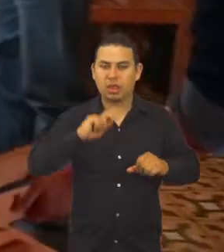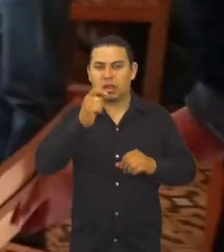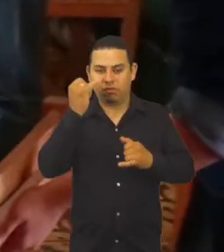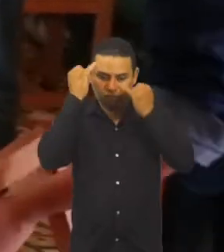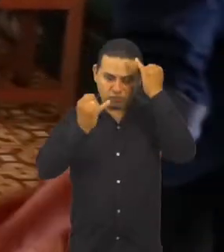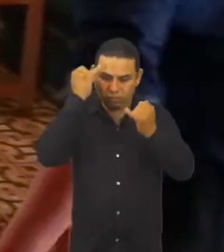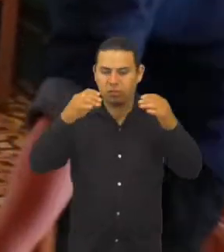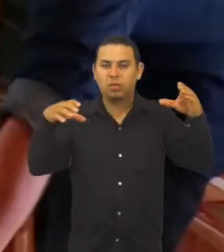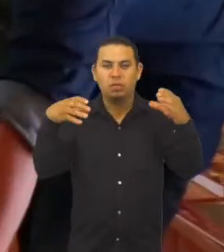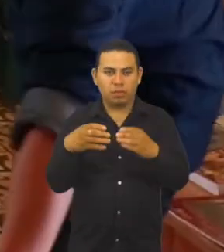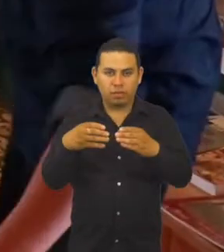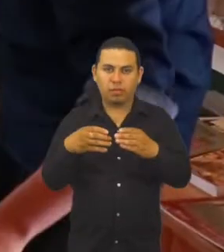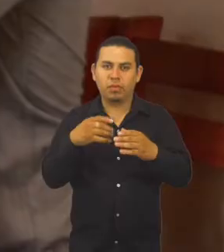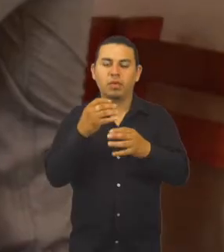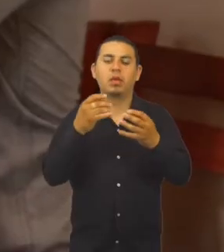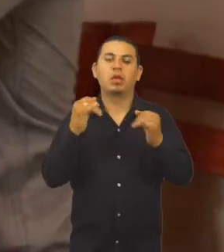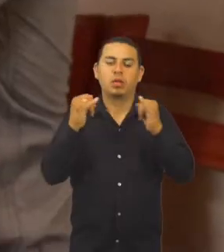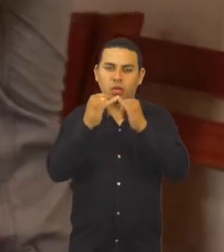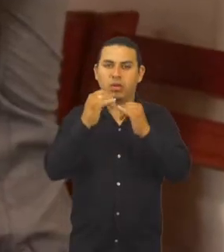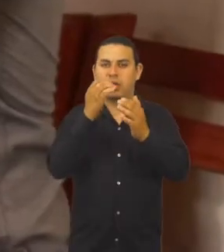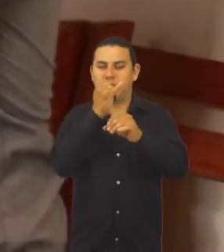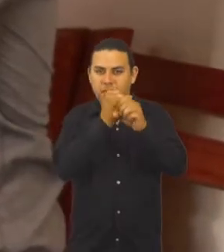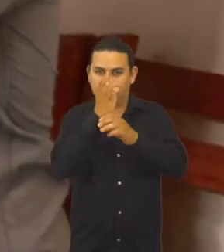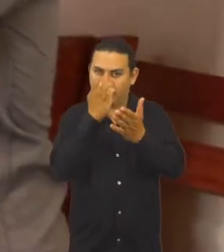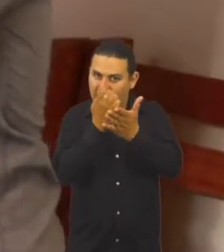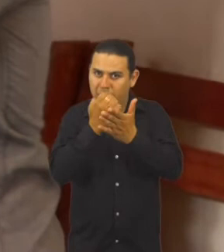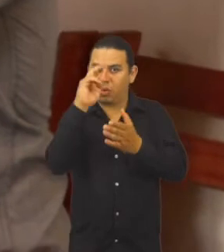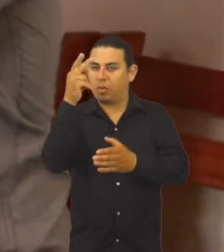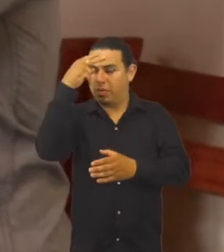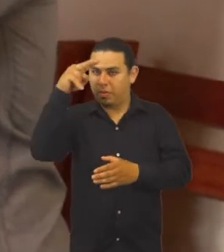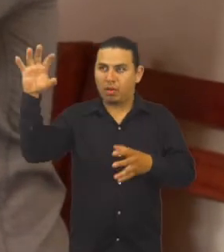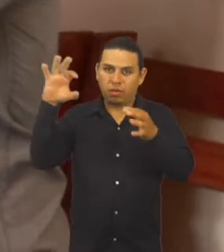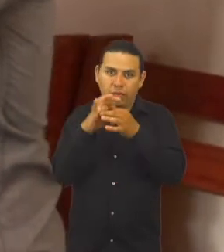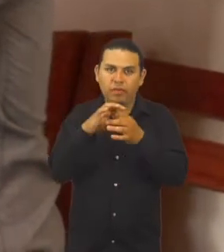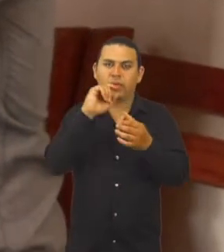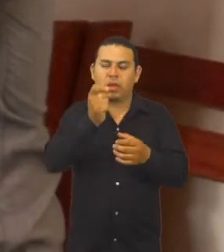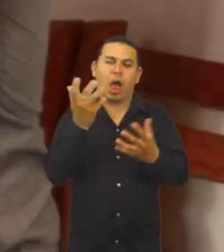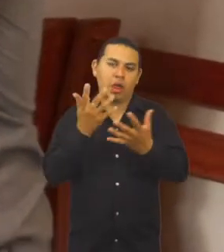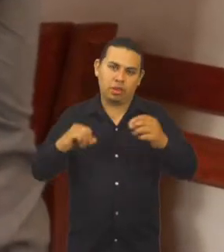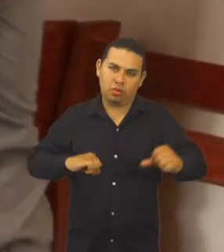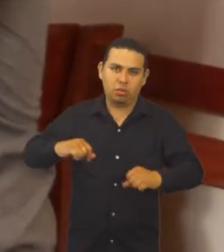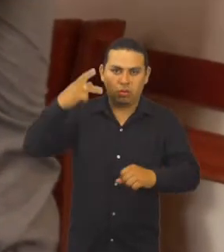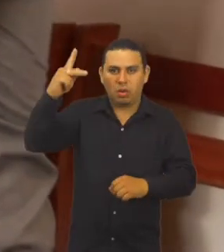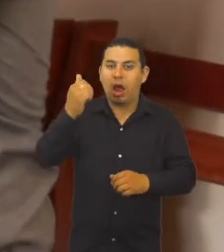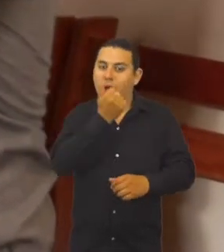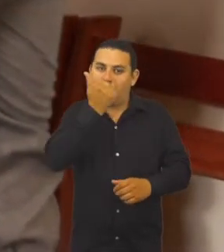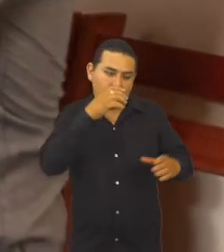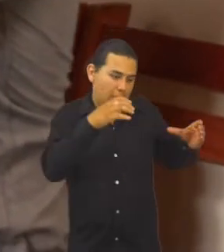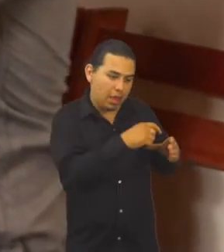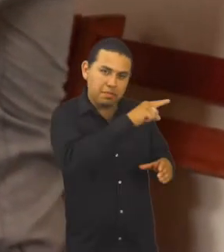un evento, tenemos la visita del doctor Daniel Inclán del Instituto de Investigaciones Económicas de la UNAM, un evento organizado